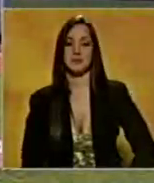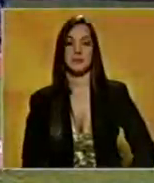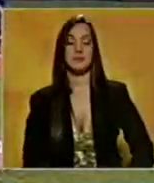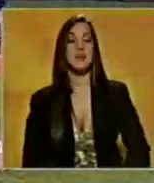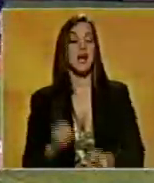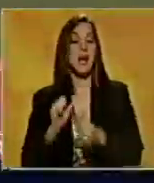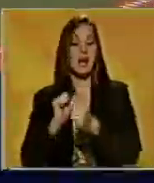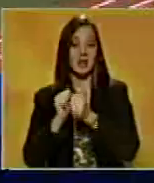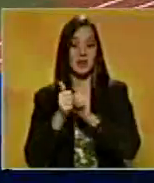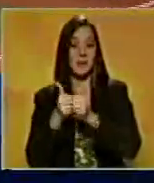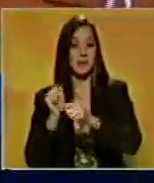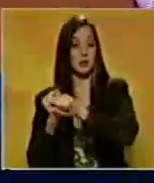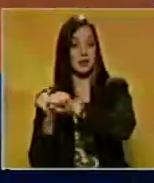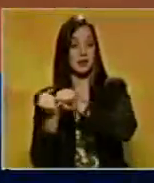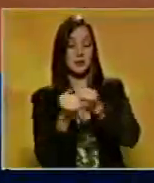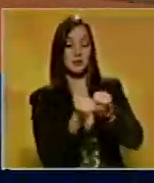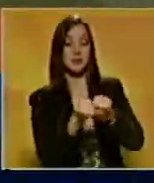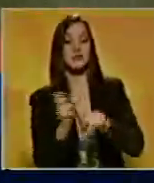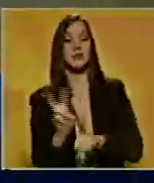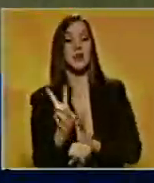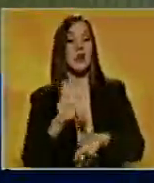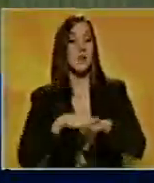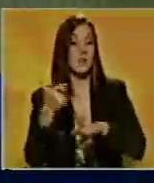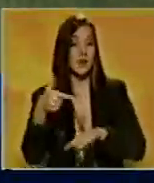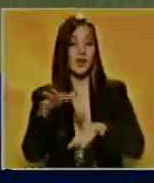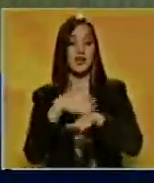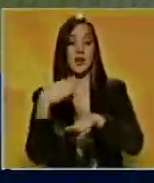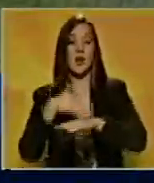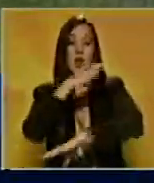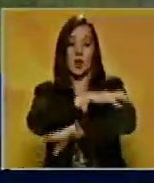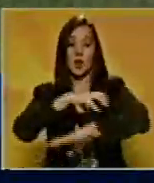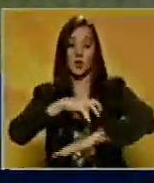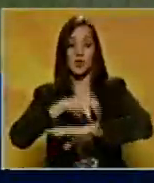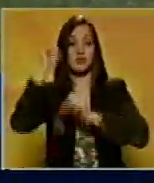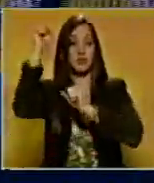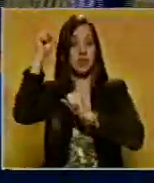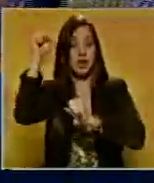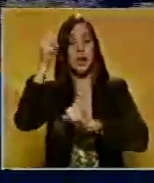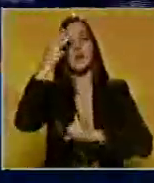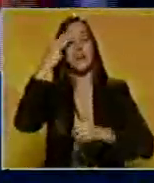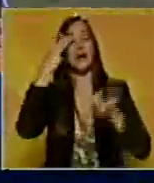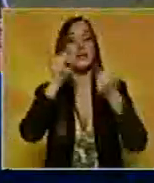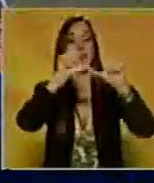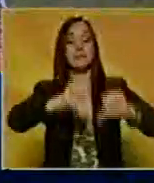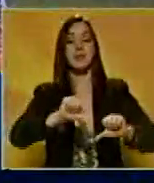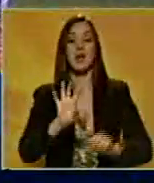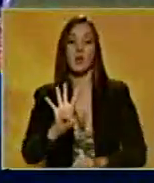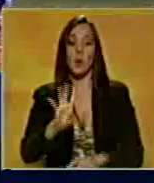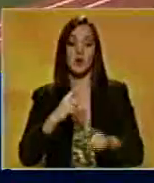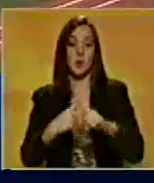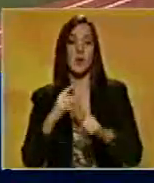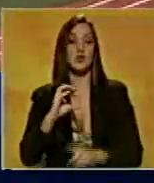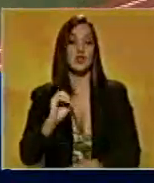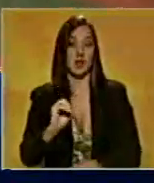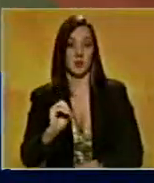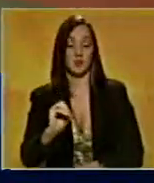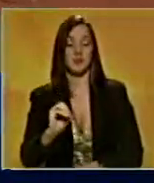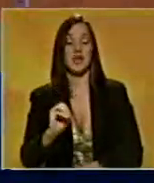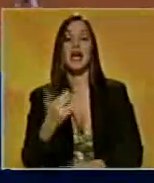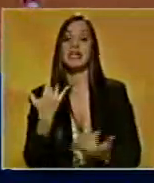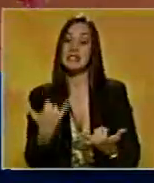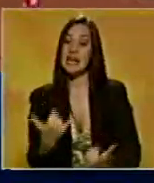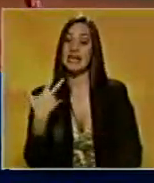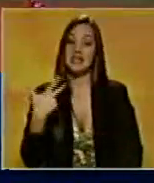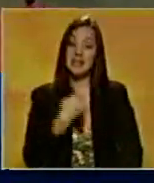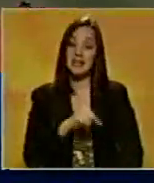Comenzamos los deportes con béisbol profesional venezolano, porque este jueves los Tigres de Aragua blanquearon a los Navegantes del Magallanes 4-0 para sumar la tercera